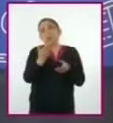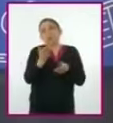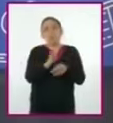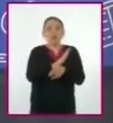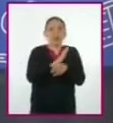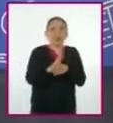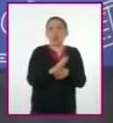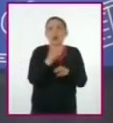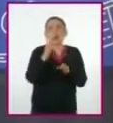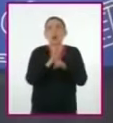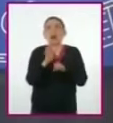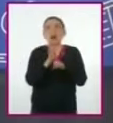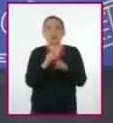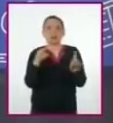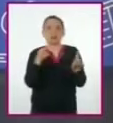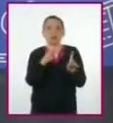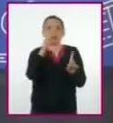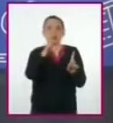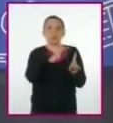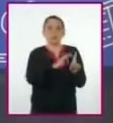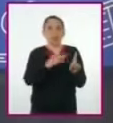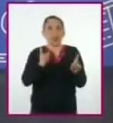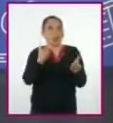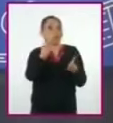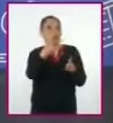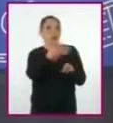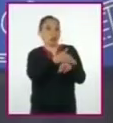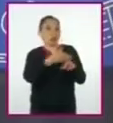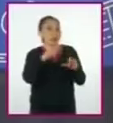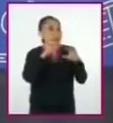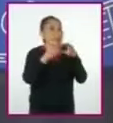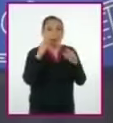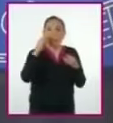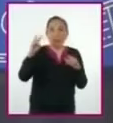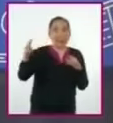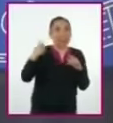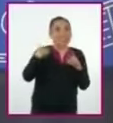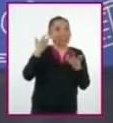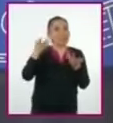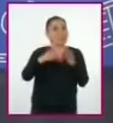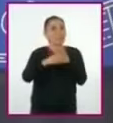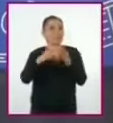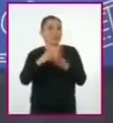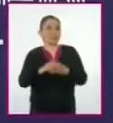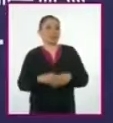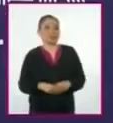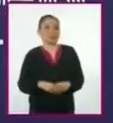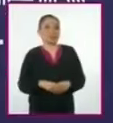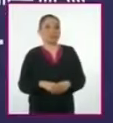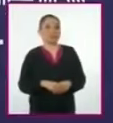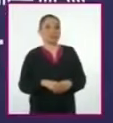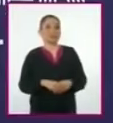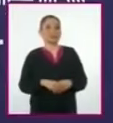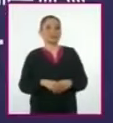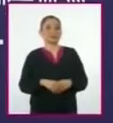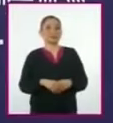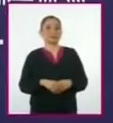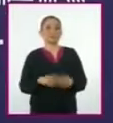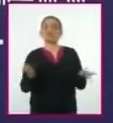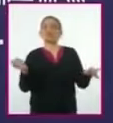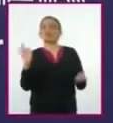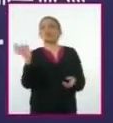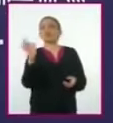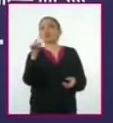La principal es que pueden compartir con sus seres queridos sus materias. ¿Qué tal